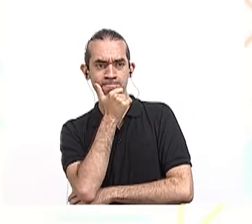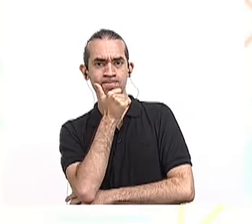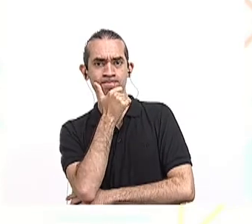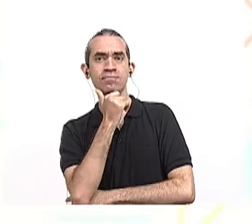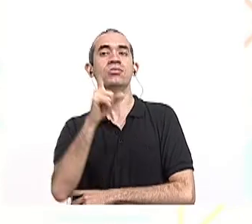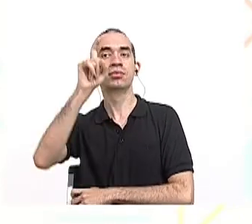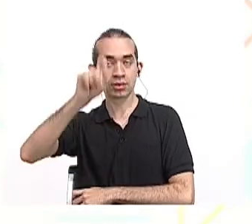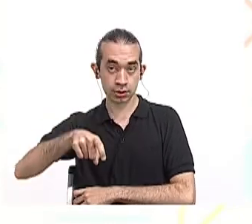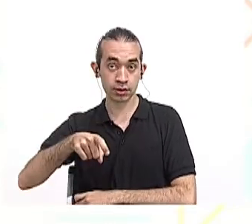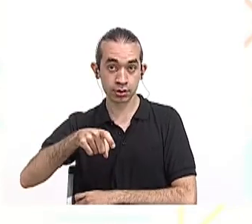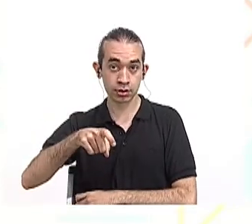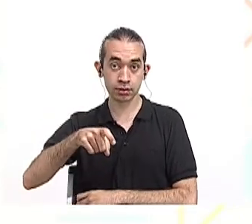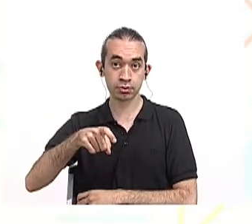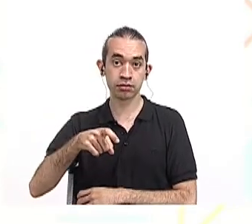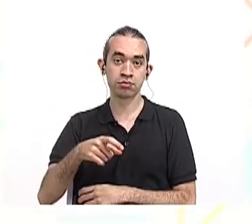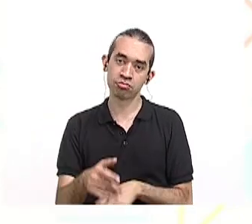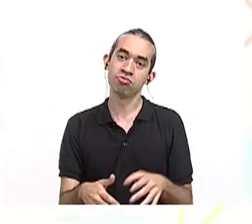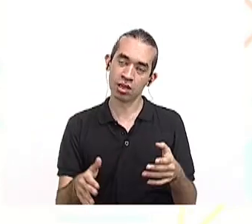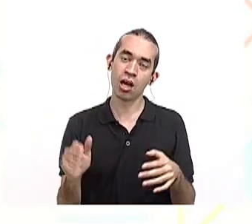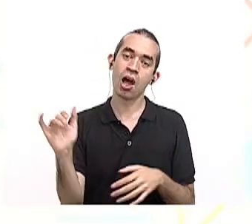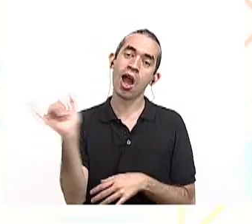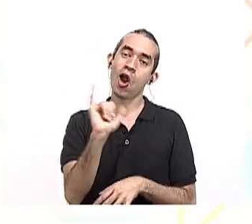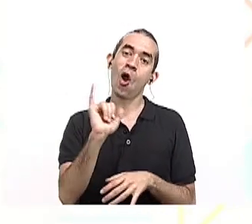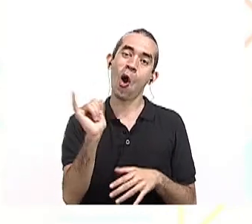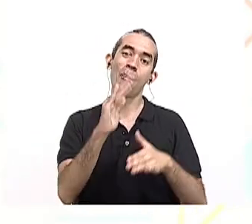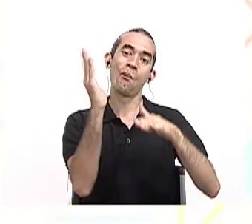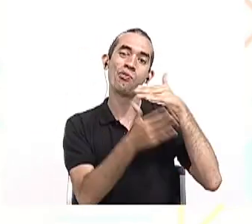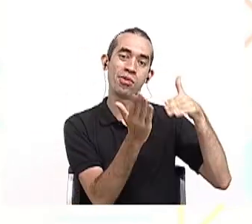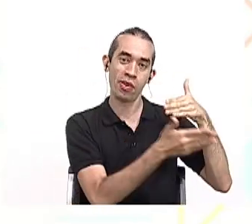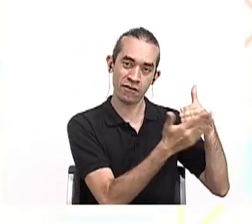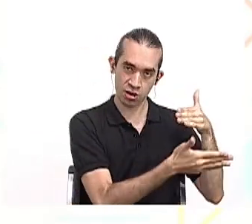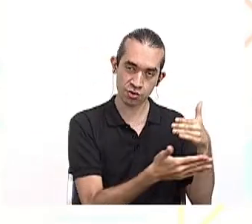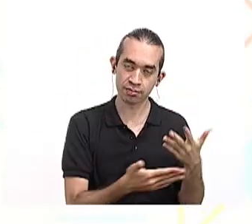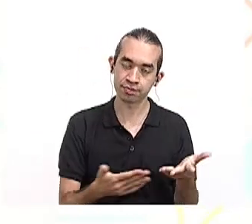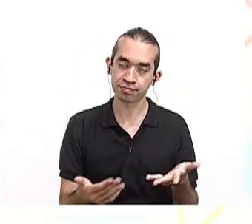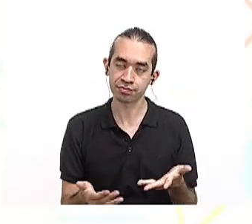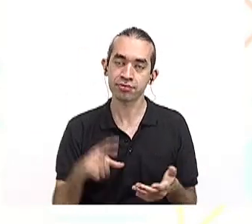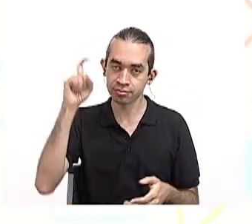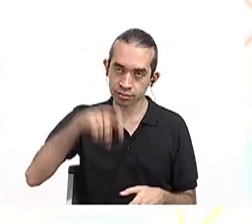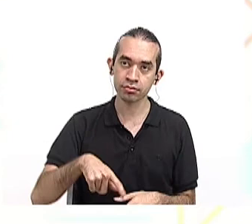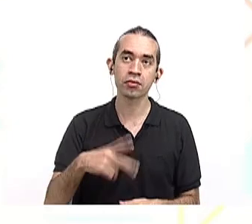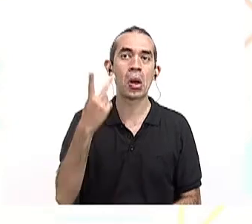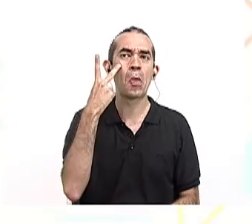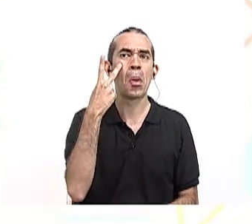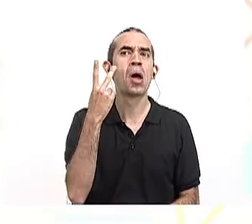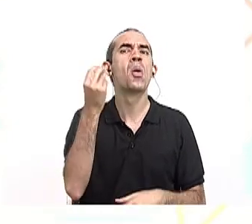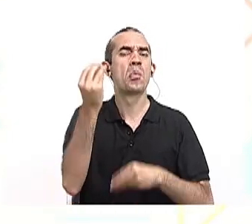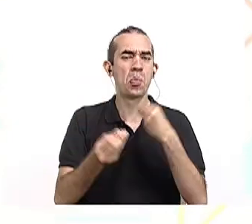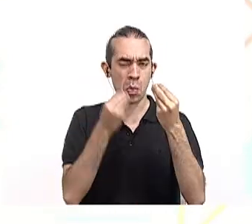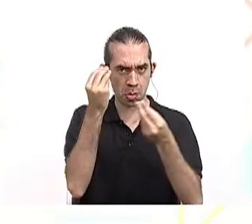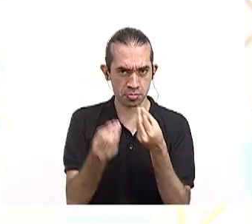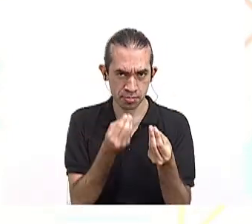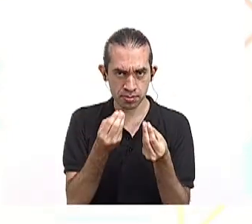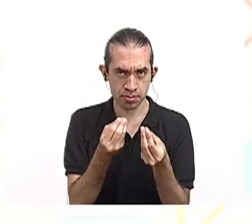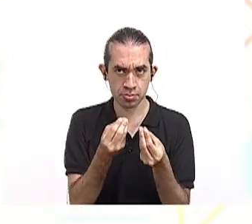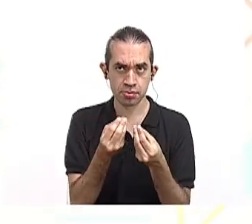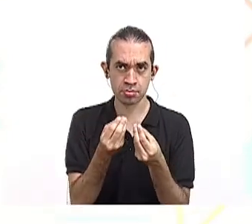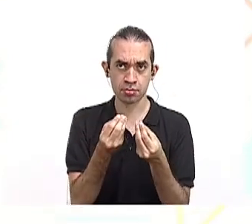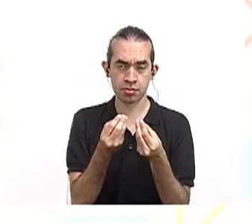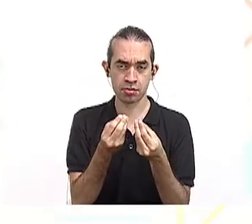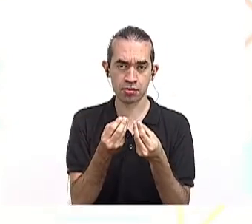que obtener el común denominador. Entonces, vamos a ver, ¿cómo hacemos?